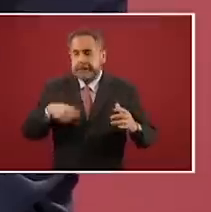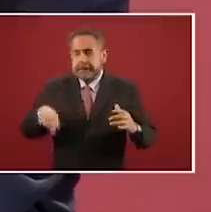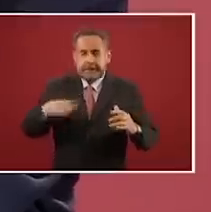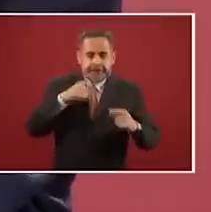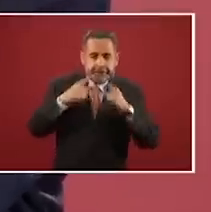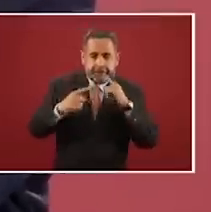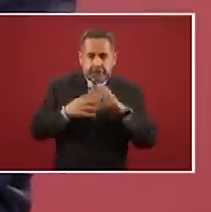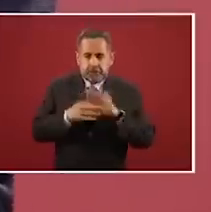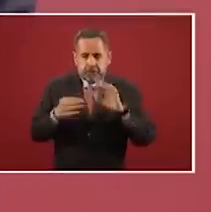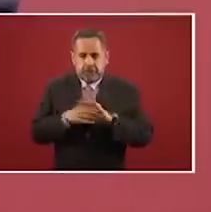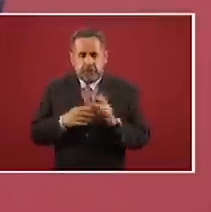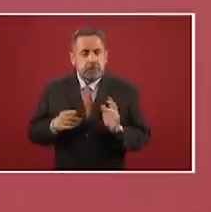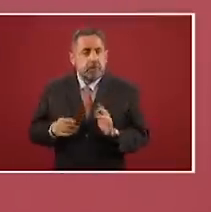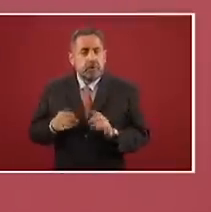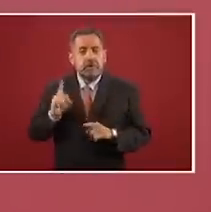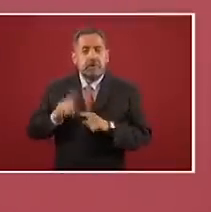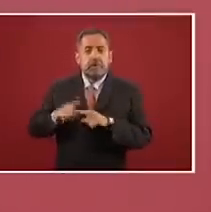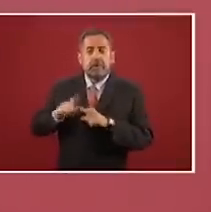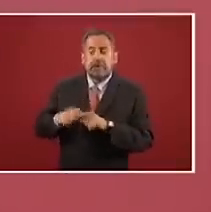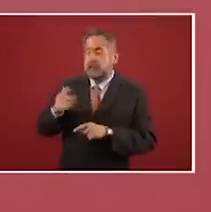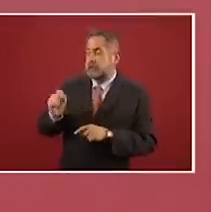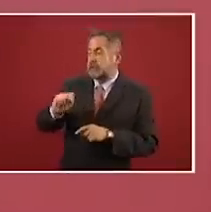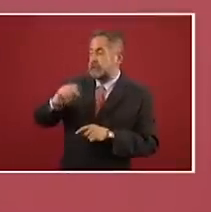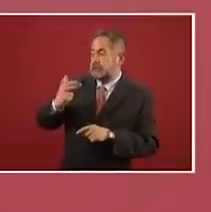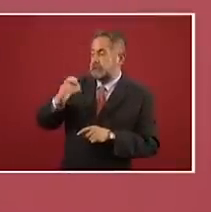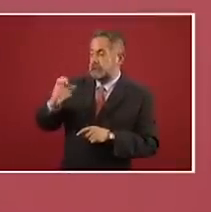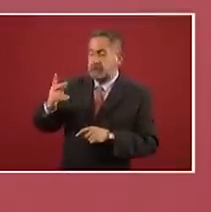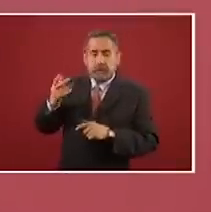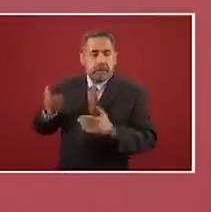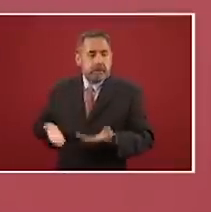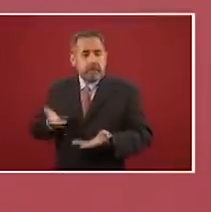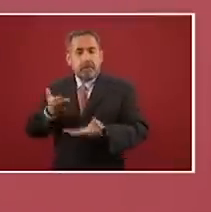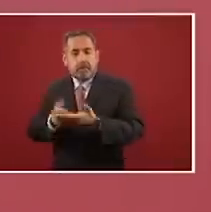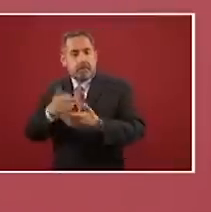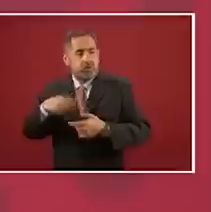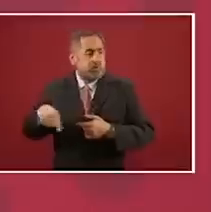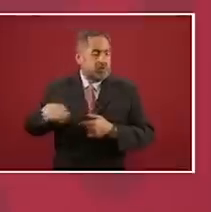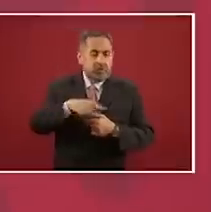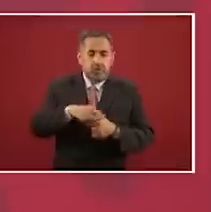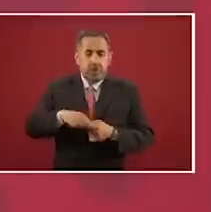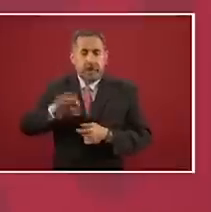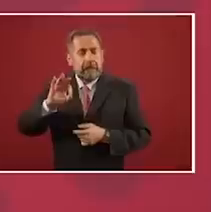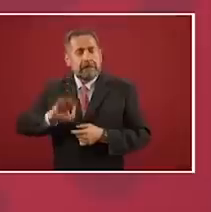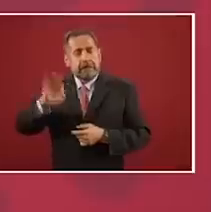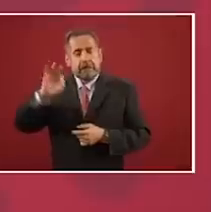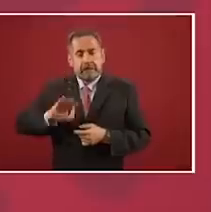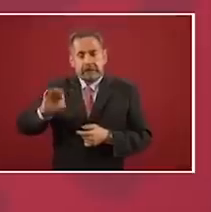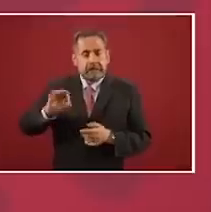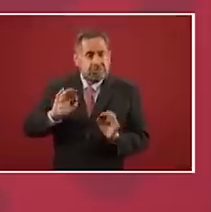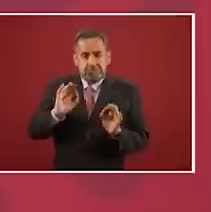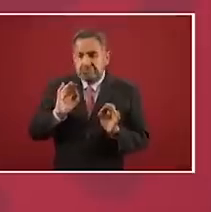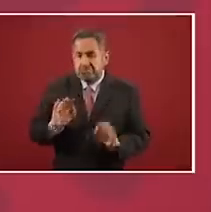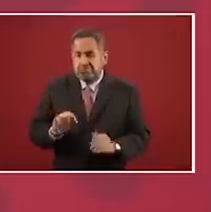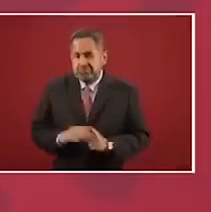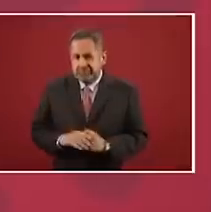en una colocación que hizo la Secretaría de Hacienda y se lograron tasas de interés